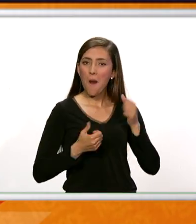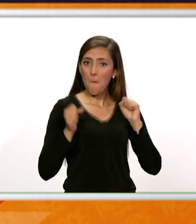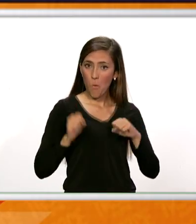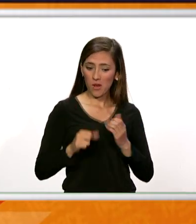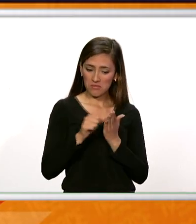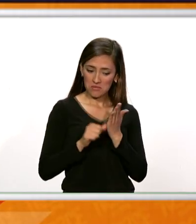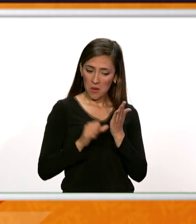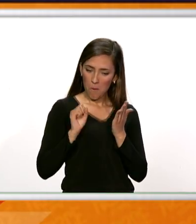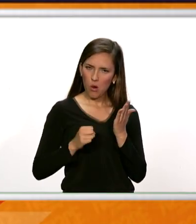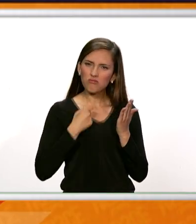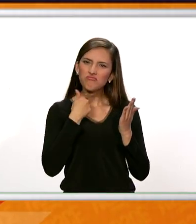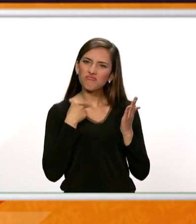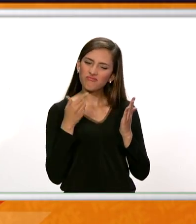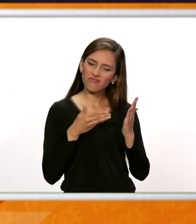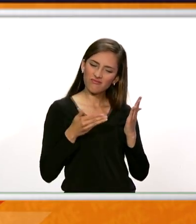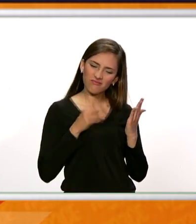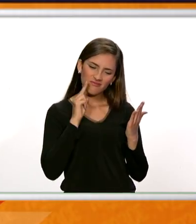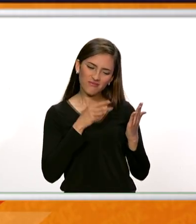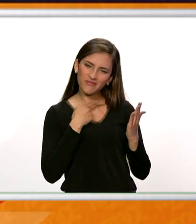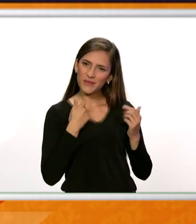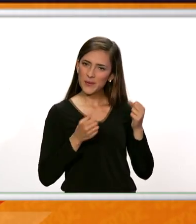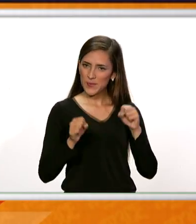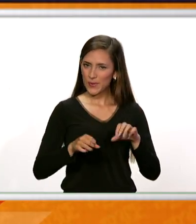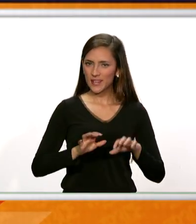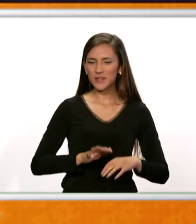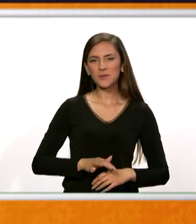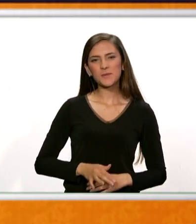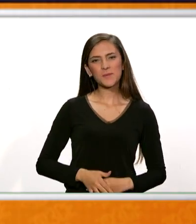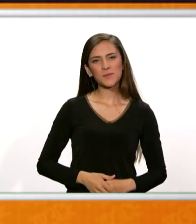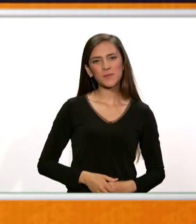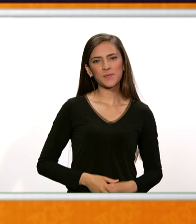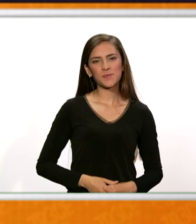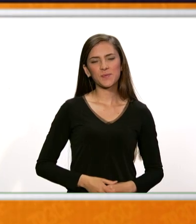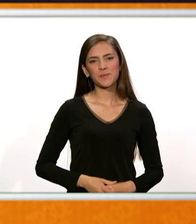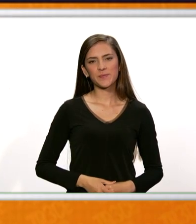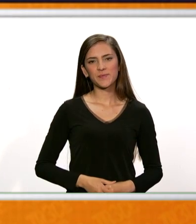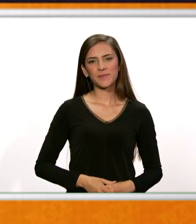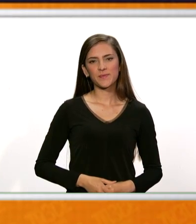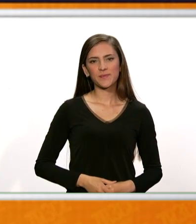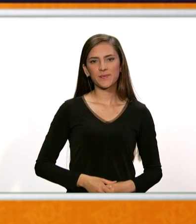su propio punto de vista de la historia que está leyendo.